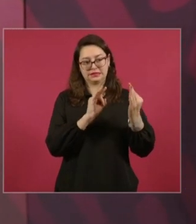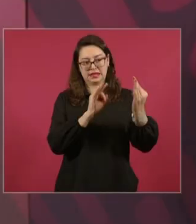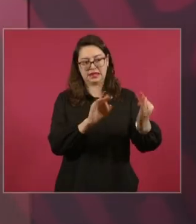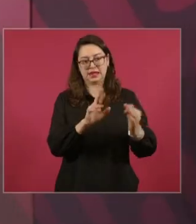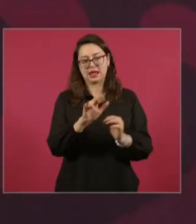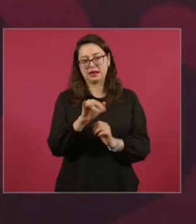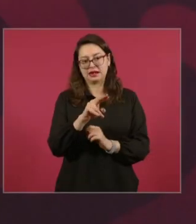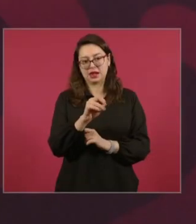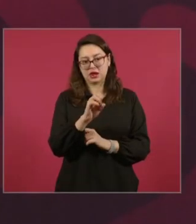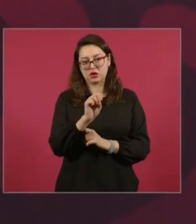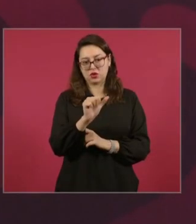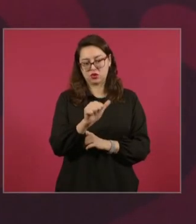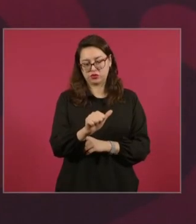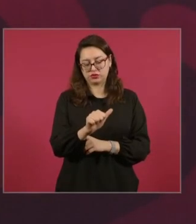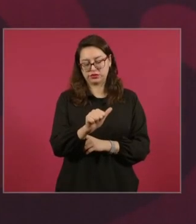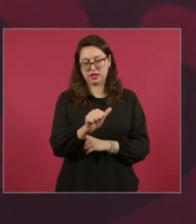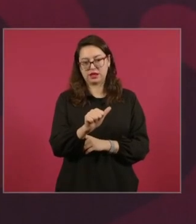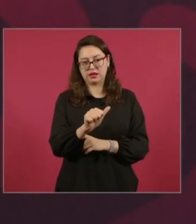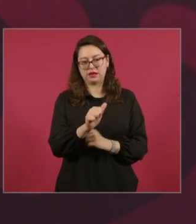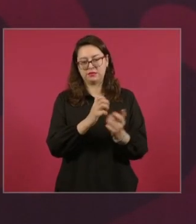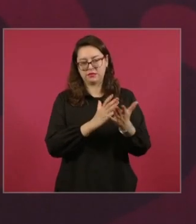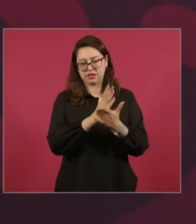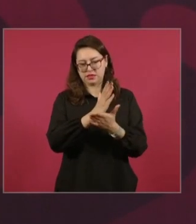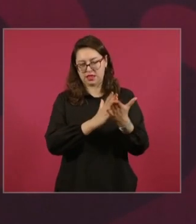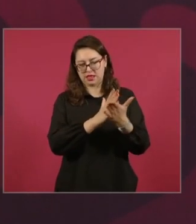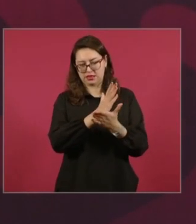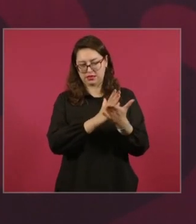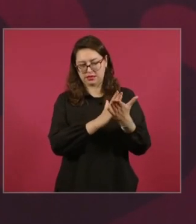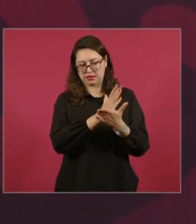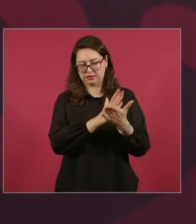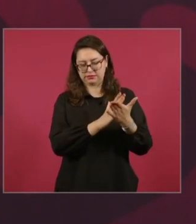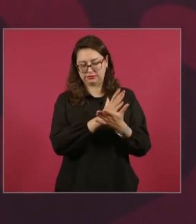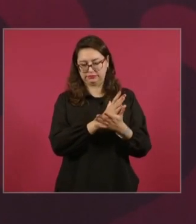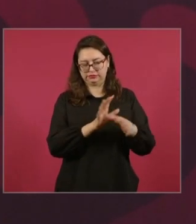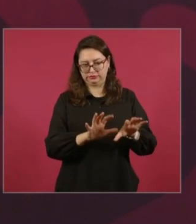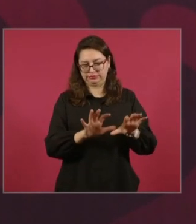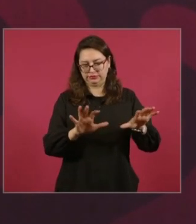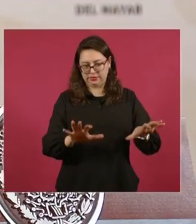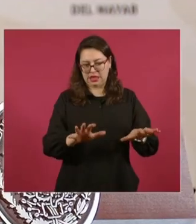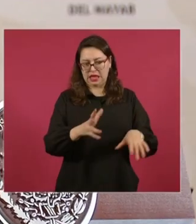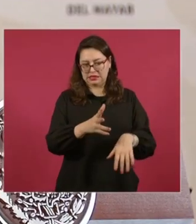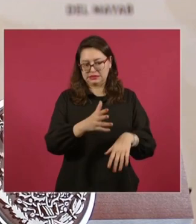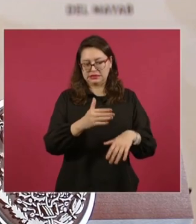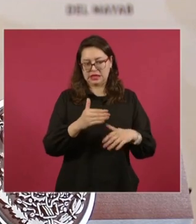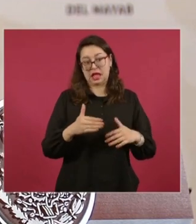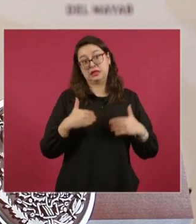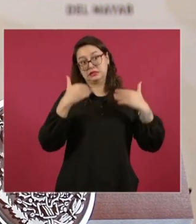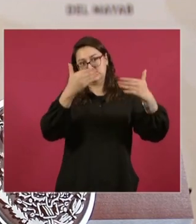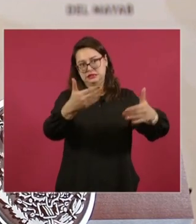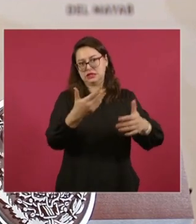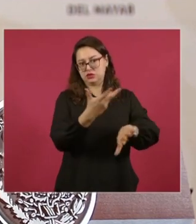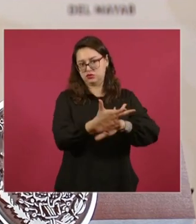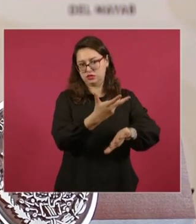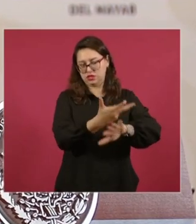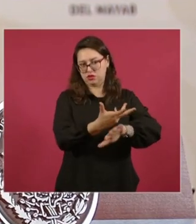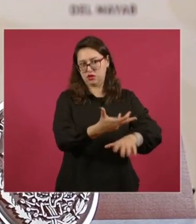cerca, entre Reynosa y Nuevo Laredo, del lado